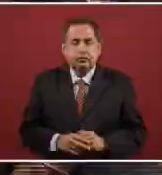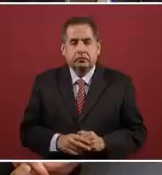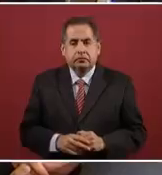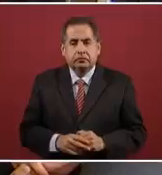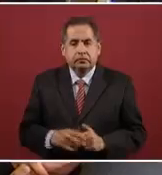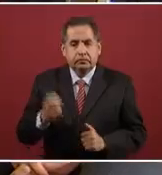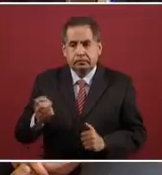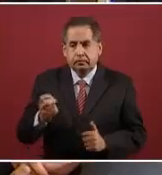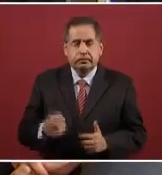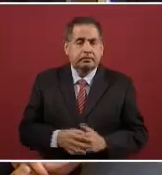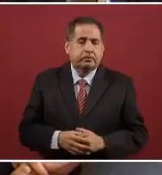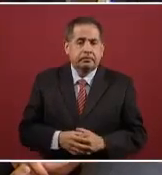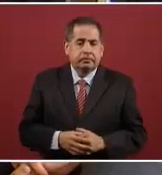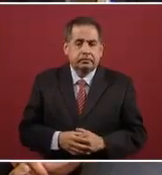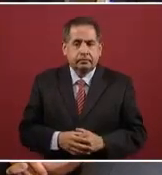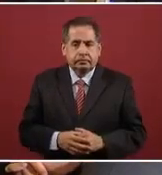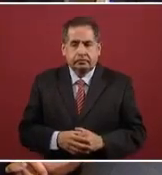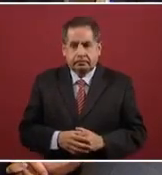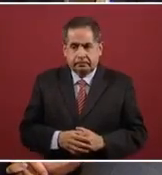Esto